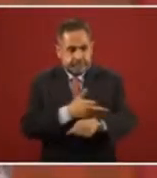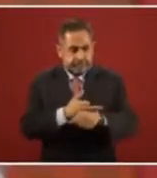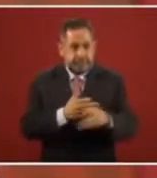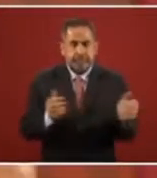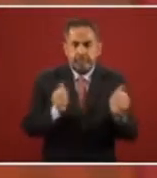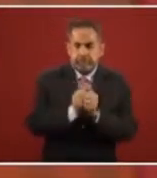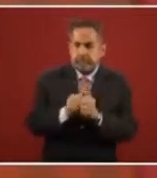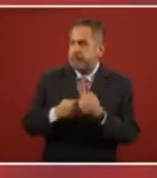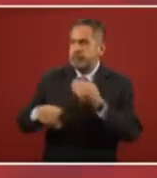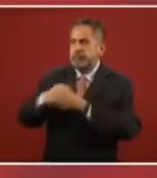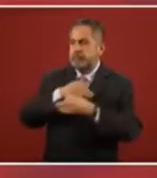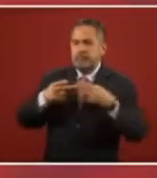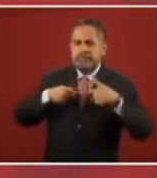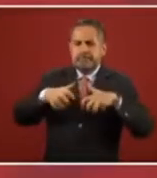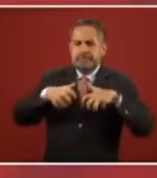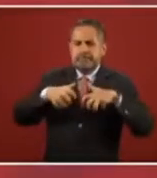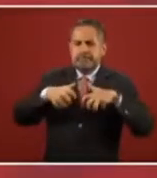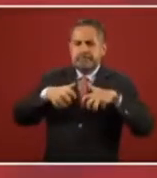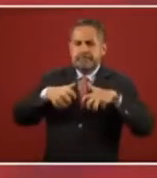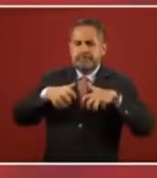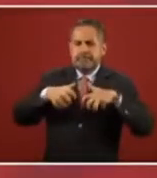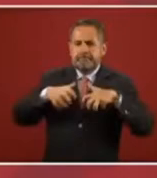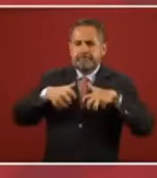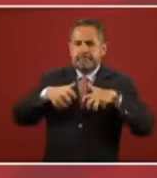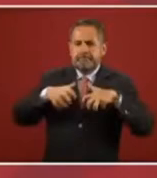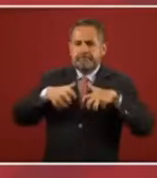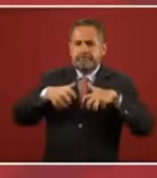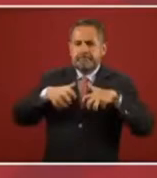todos los que quieran asistir en